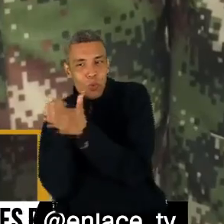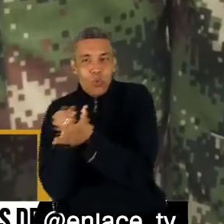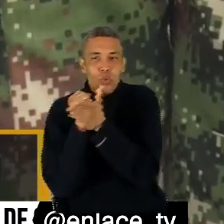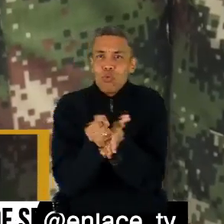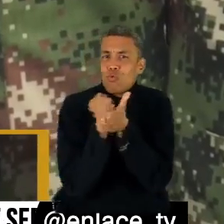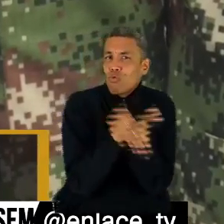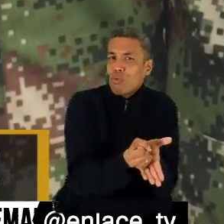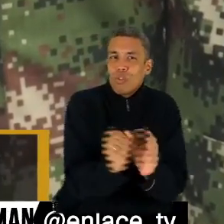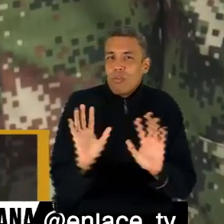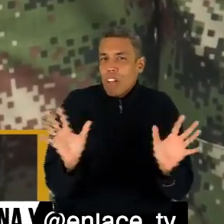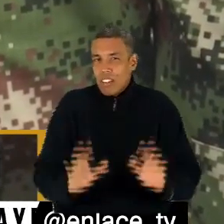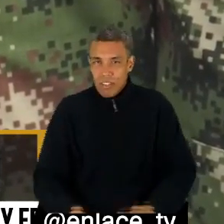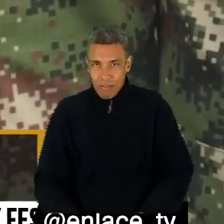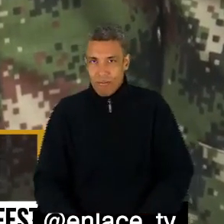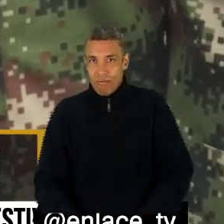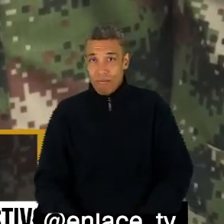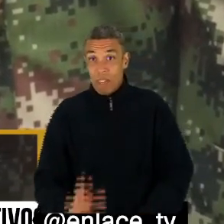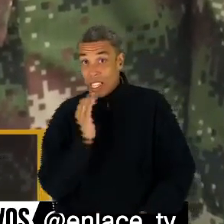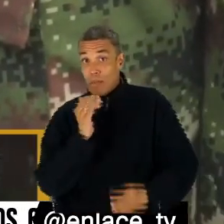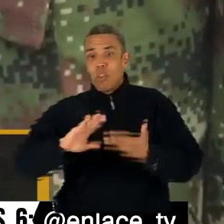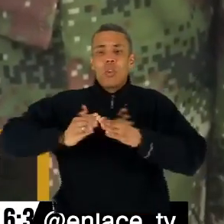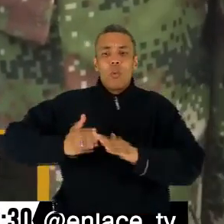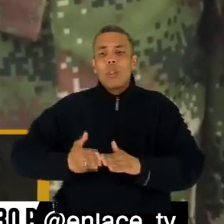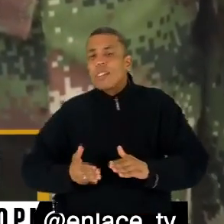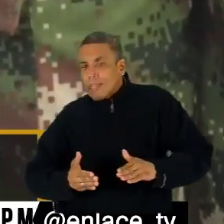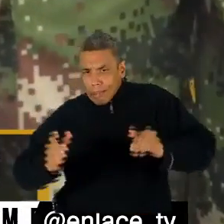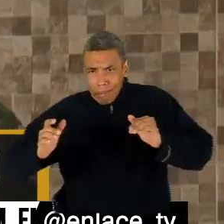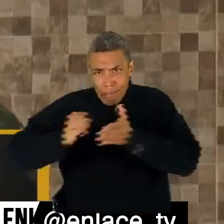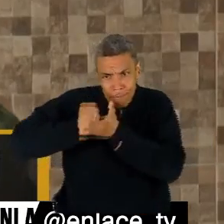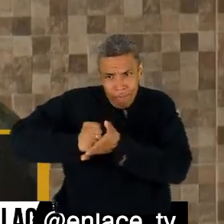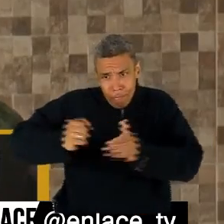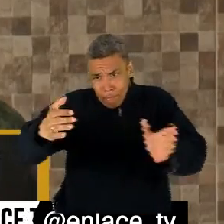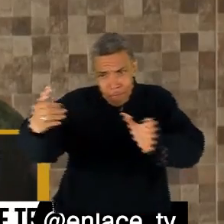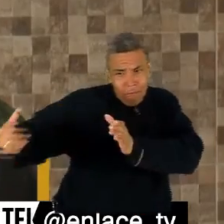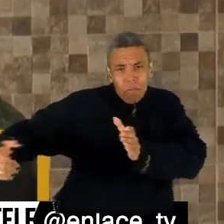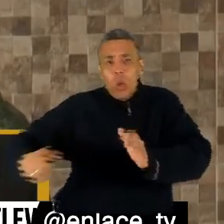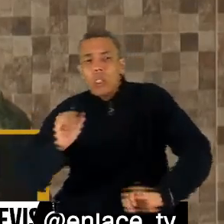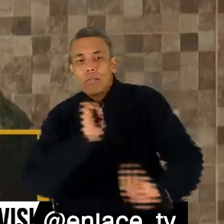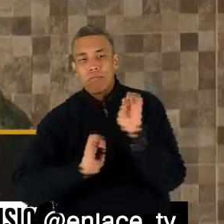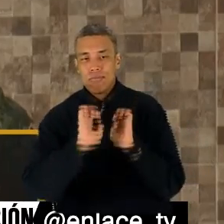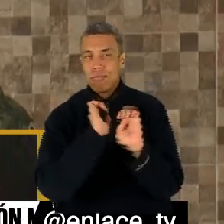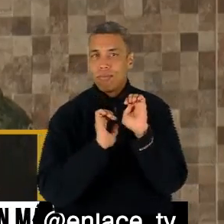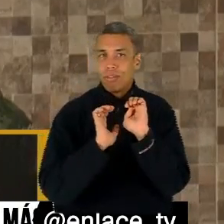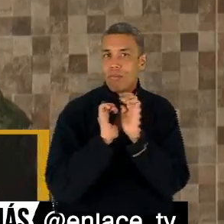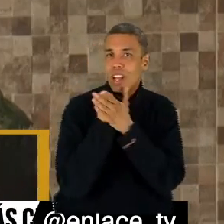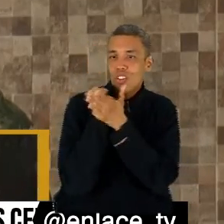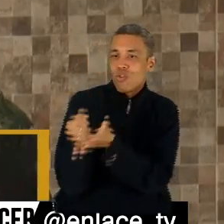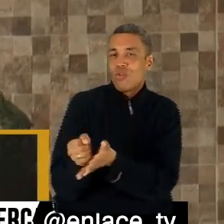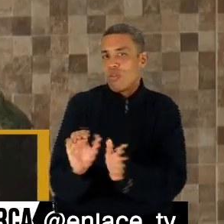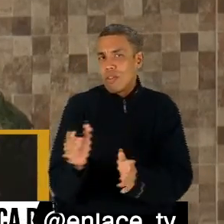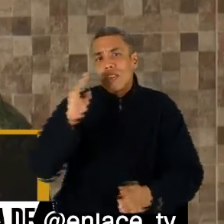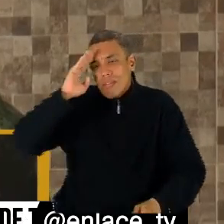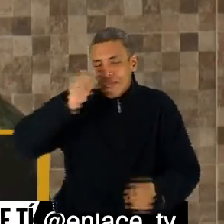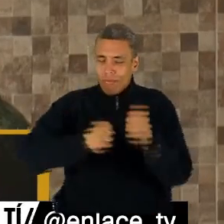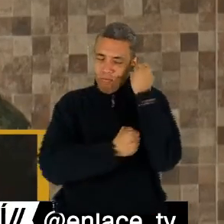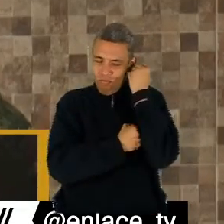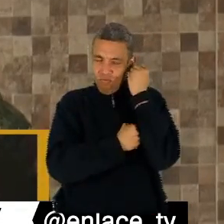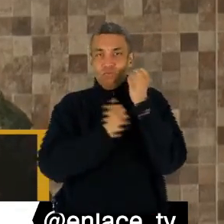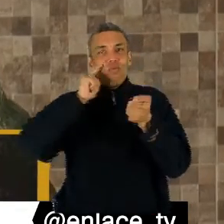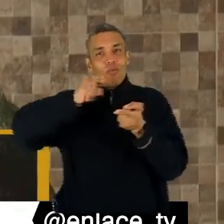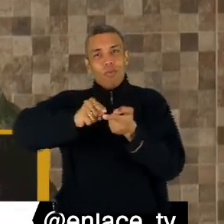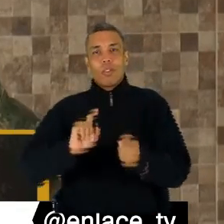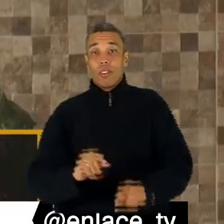protegerlo del mal, proteger sus derechos. Eso es un gran